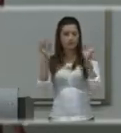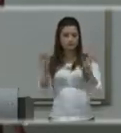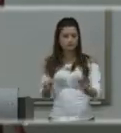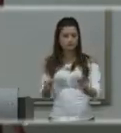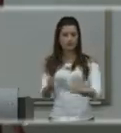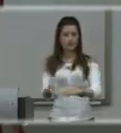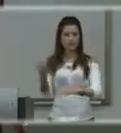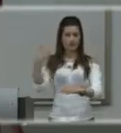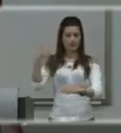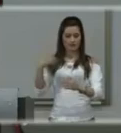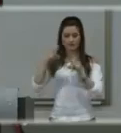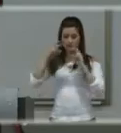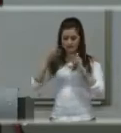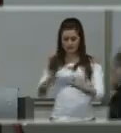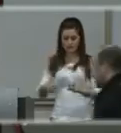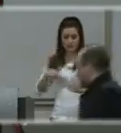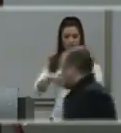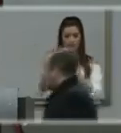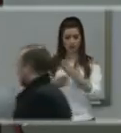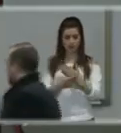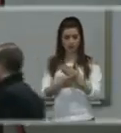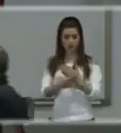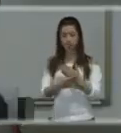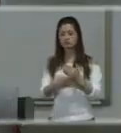de la investigación en este proyecto.